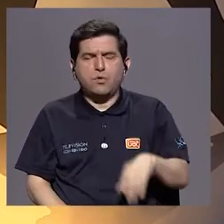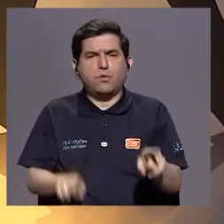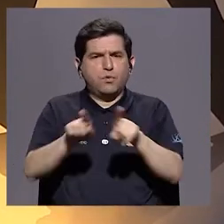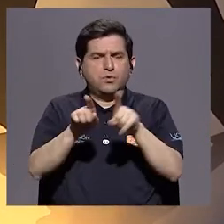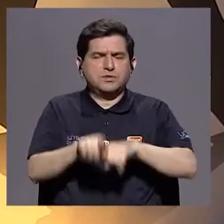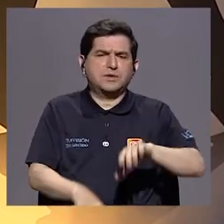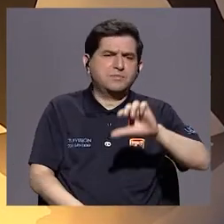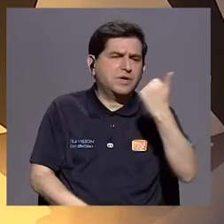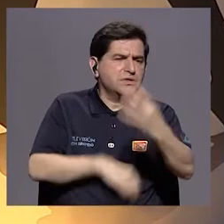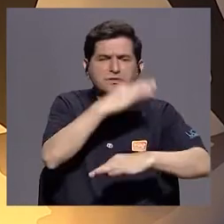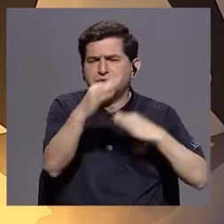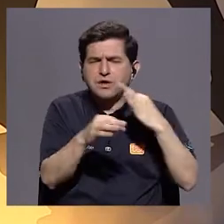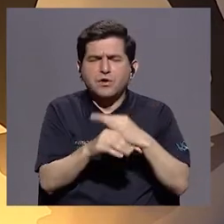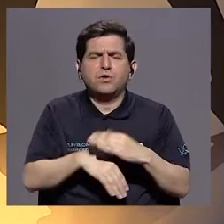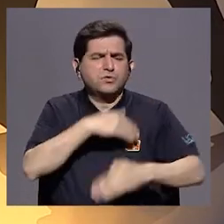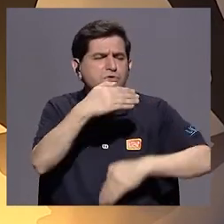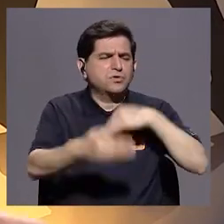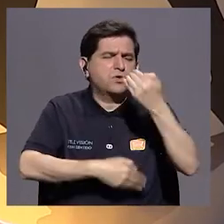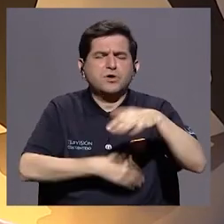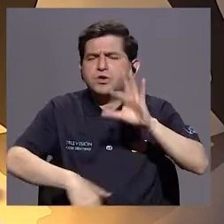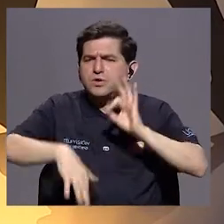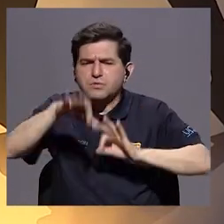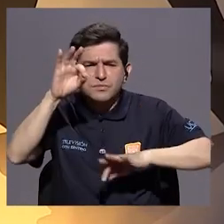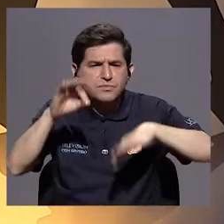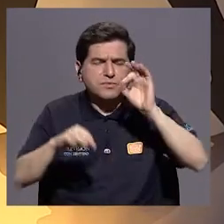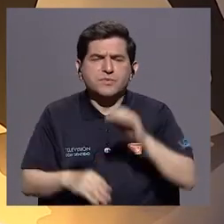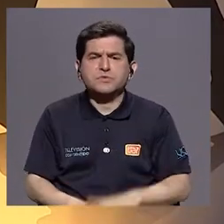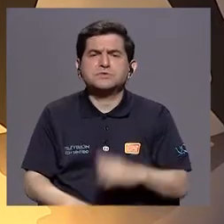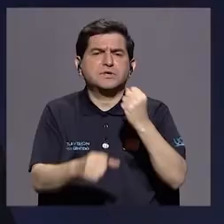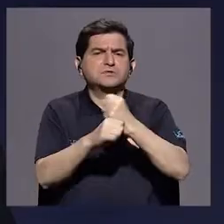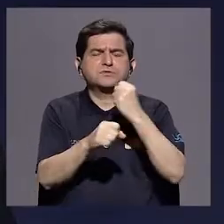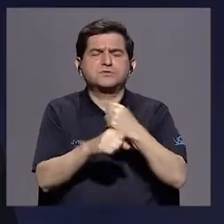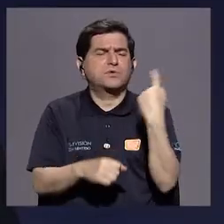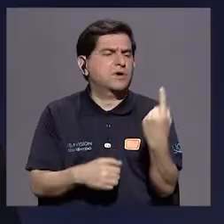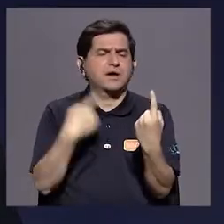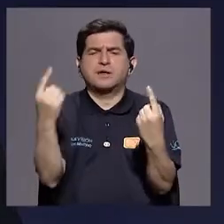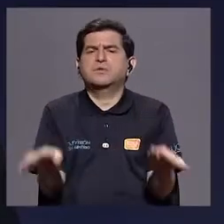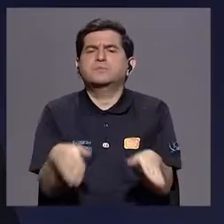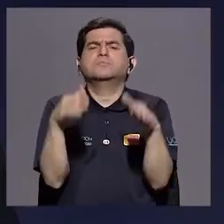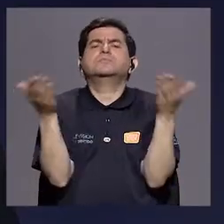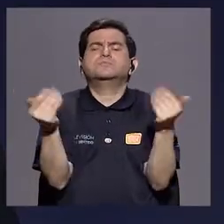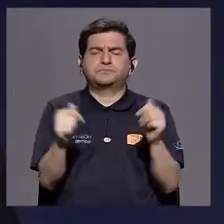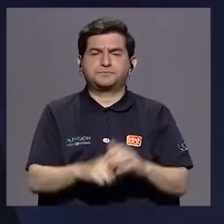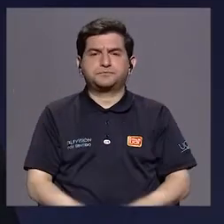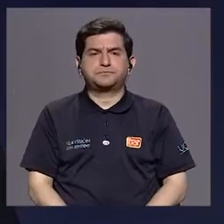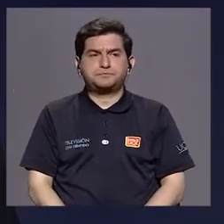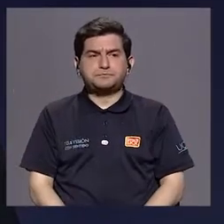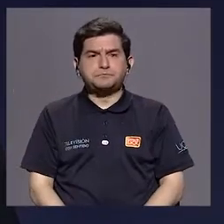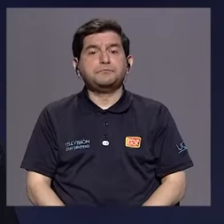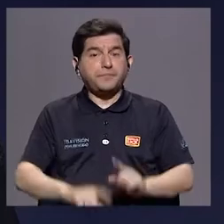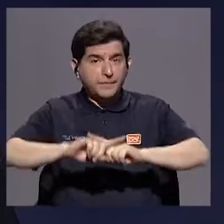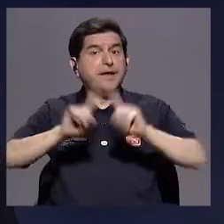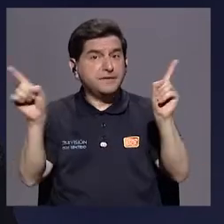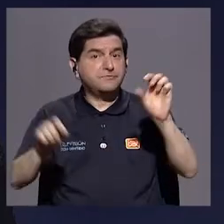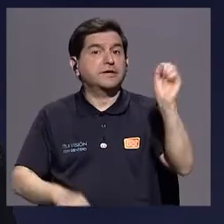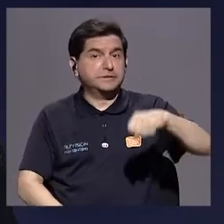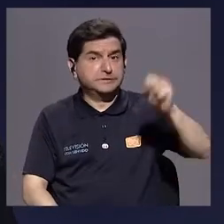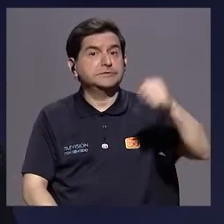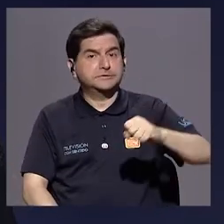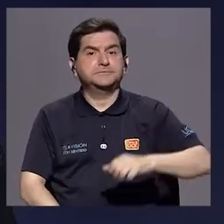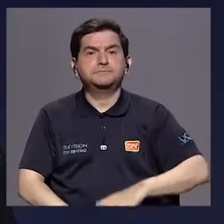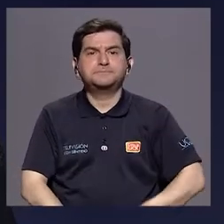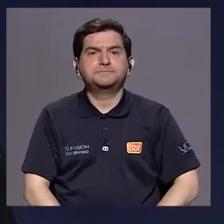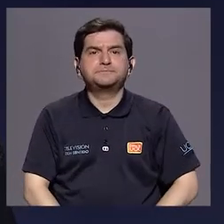efímeras y como es el proceso curatorial respecto de un tipo de obra o de otro pues es bastante diferente porque